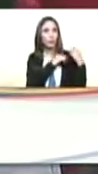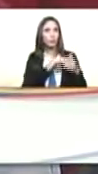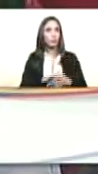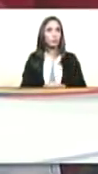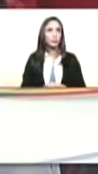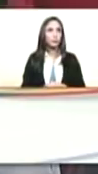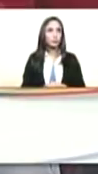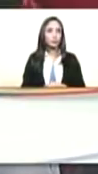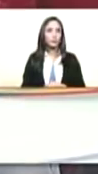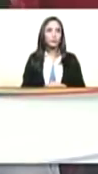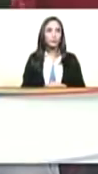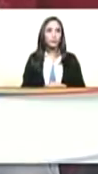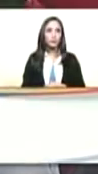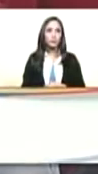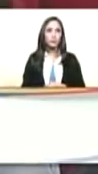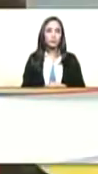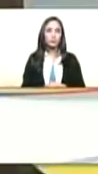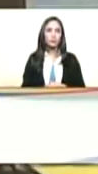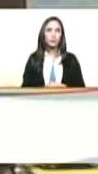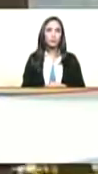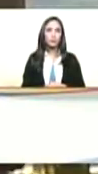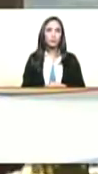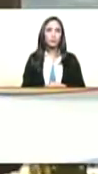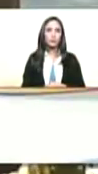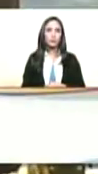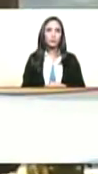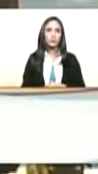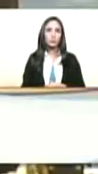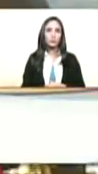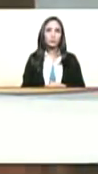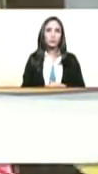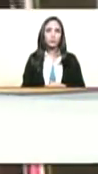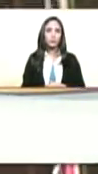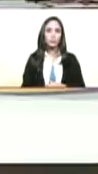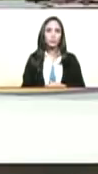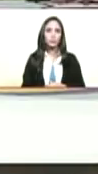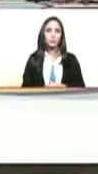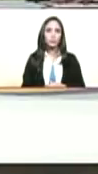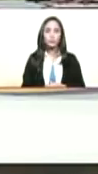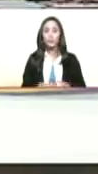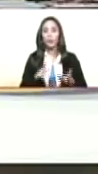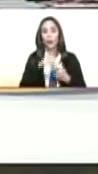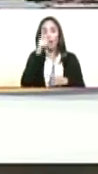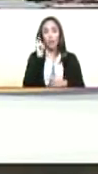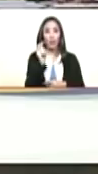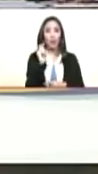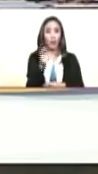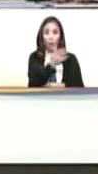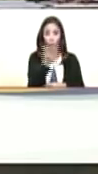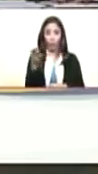querido camarada, mirante Orlando Maneiro, compañero. Es tarea de ustedes,